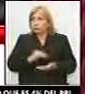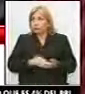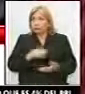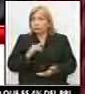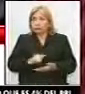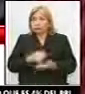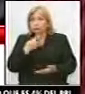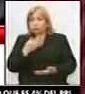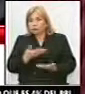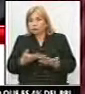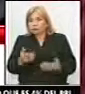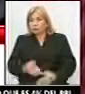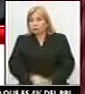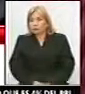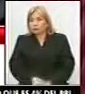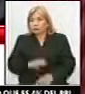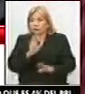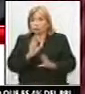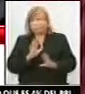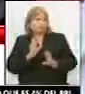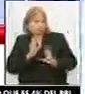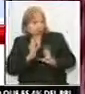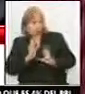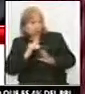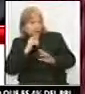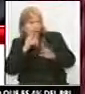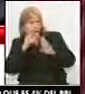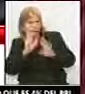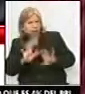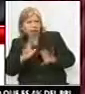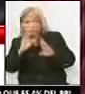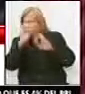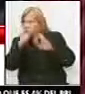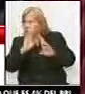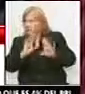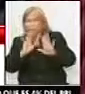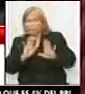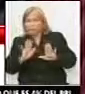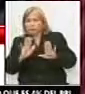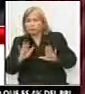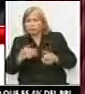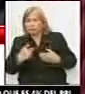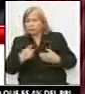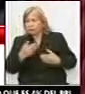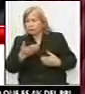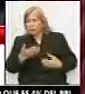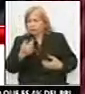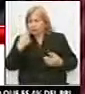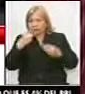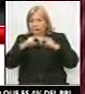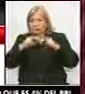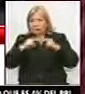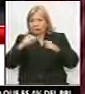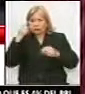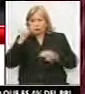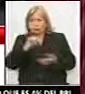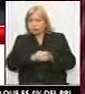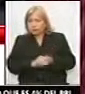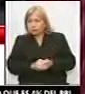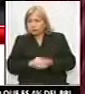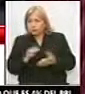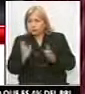del Estado. Presidenta, con todo respeto que usted me merece, estoy aquí invitado a una comisión investigadora para presuntos actos de